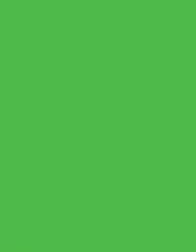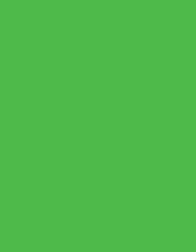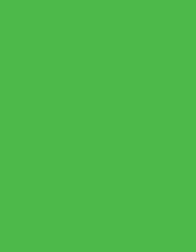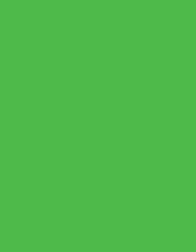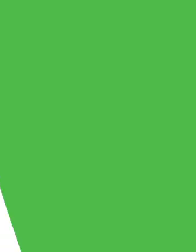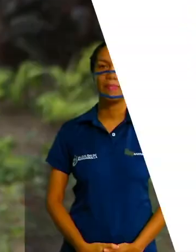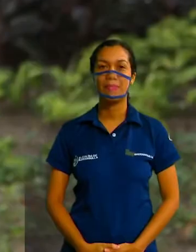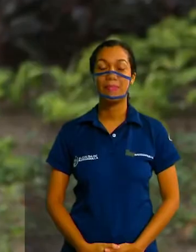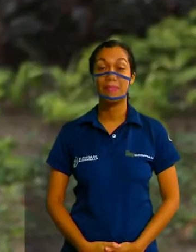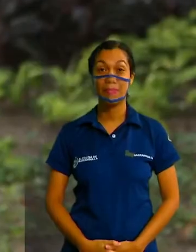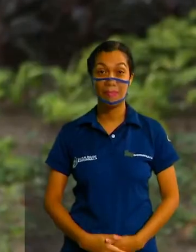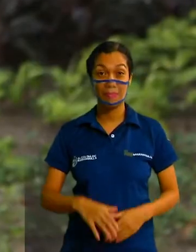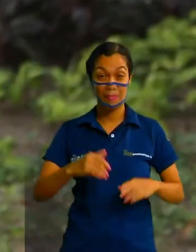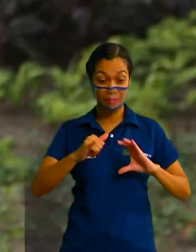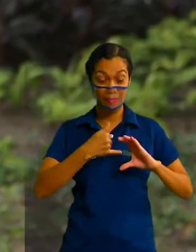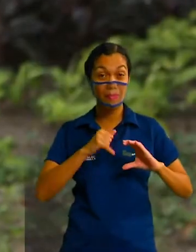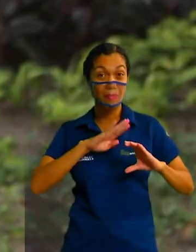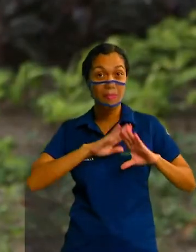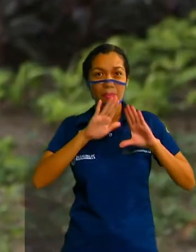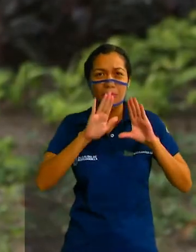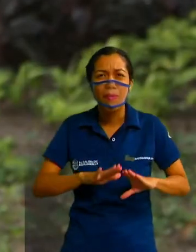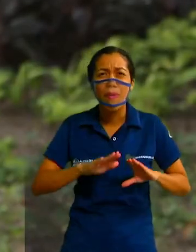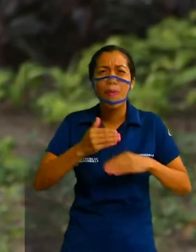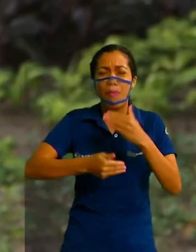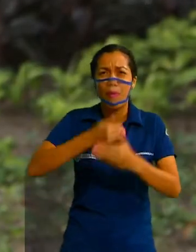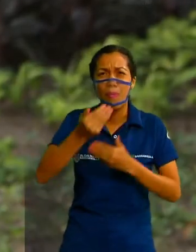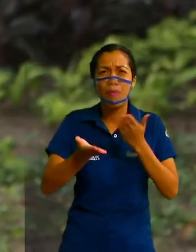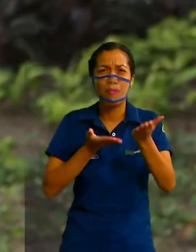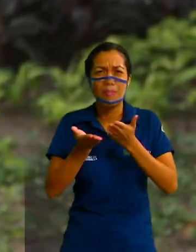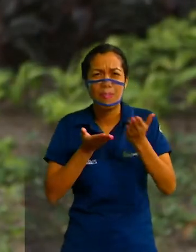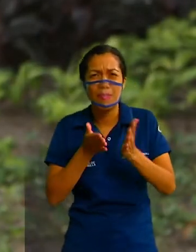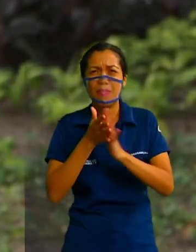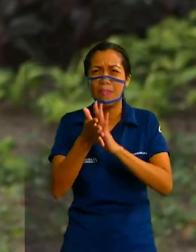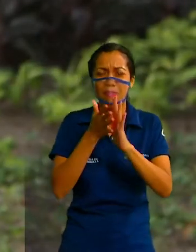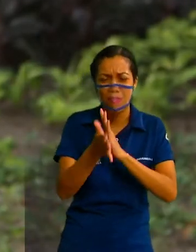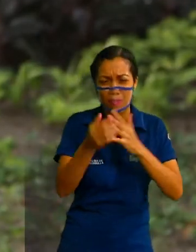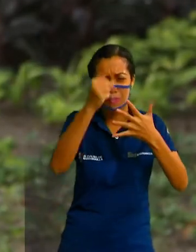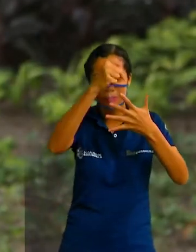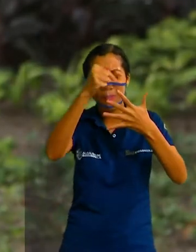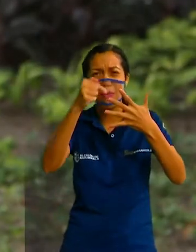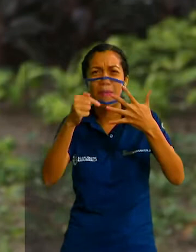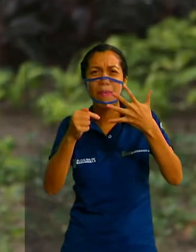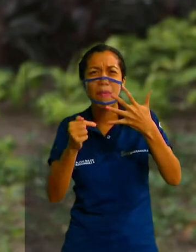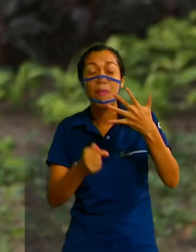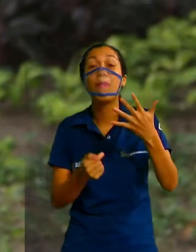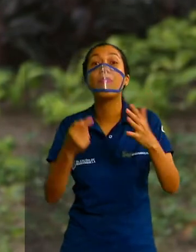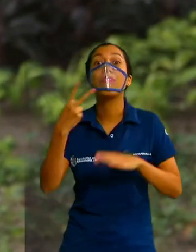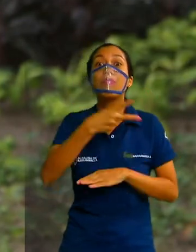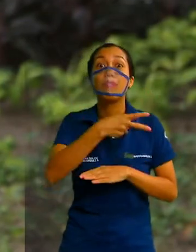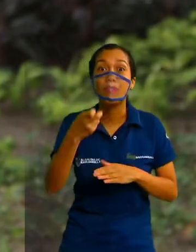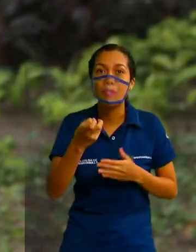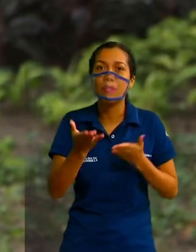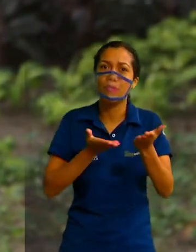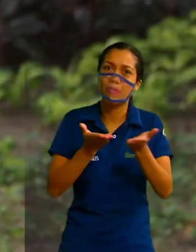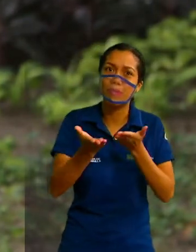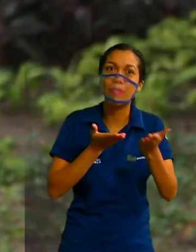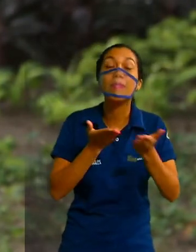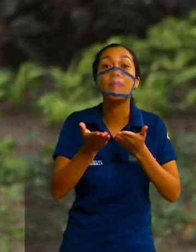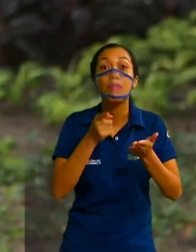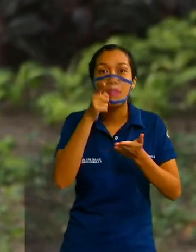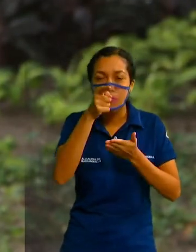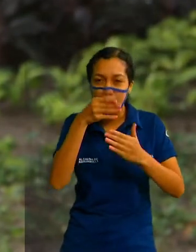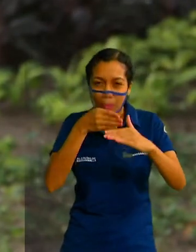intención. Alba cada día tiene más información de la ciudad. Actualmente tiene conocimiento de más de 200 trámites y servicios y